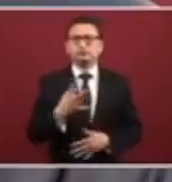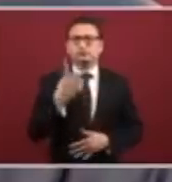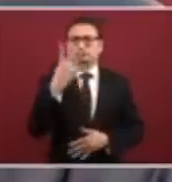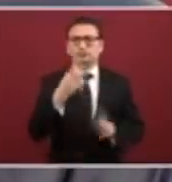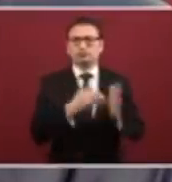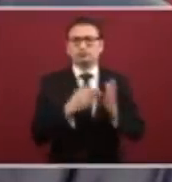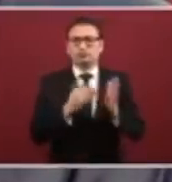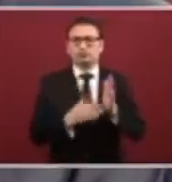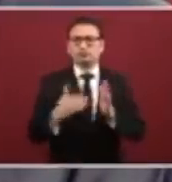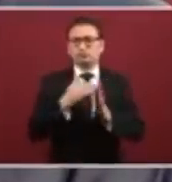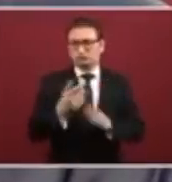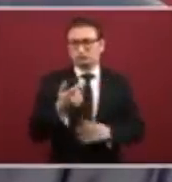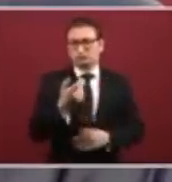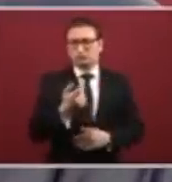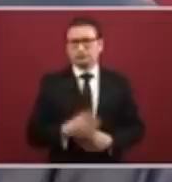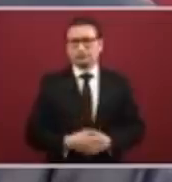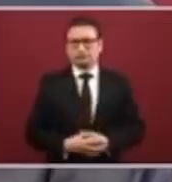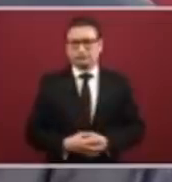4,000 millones de pesos.